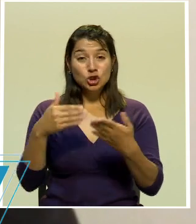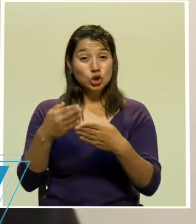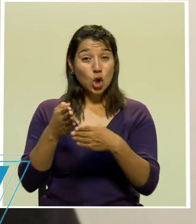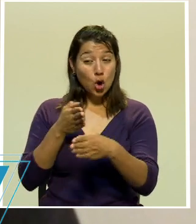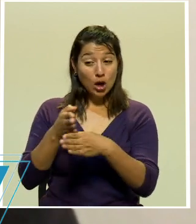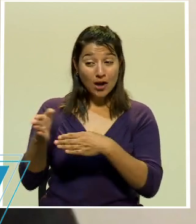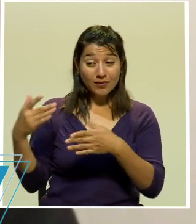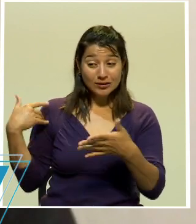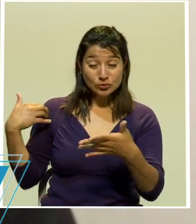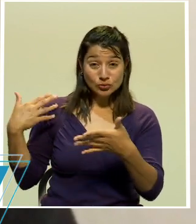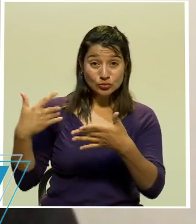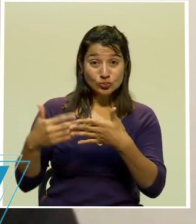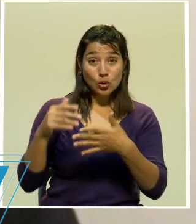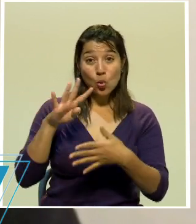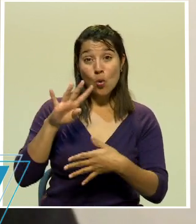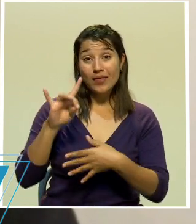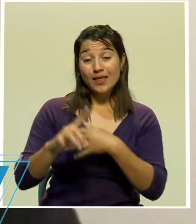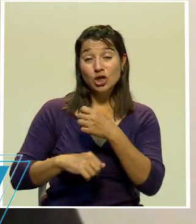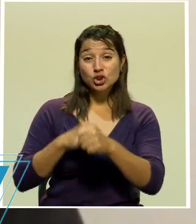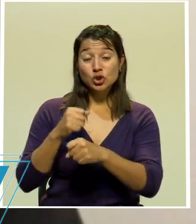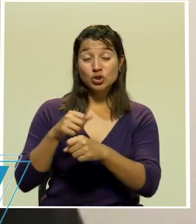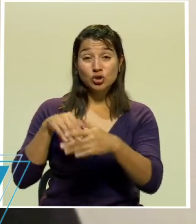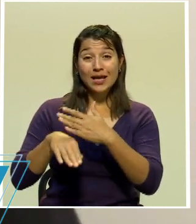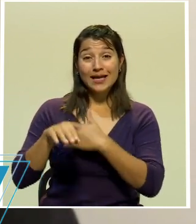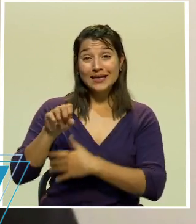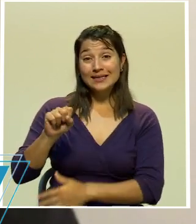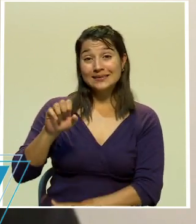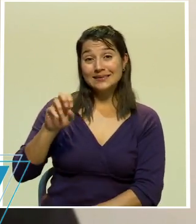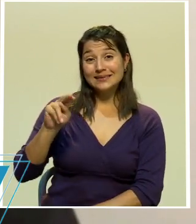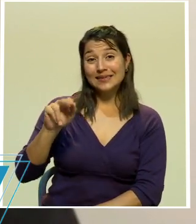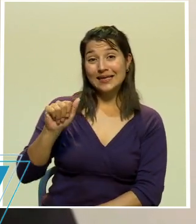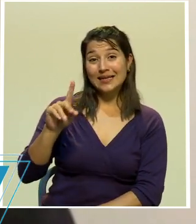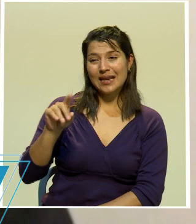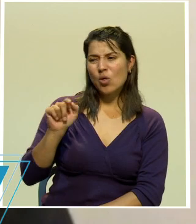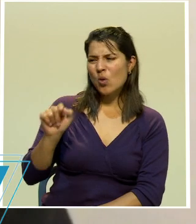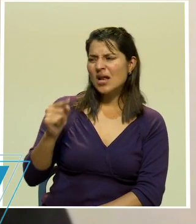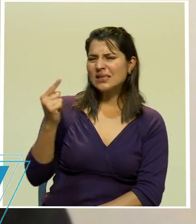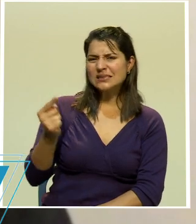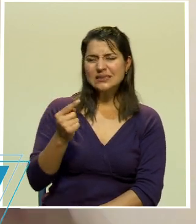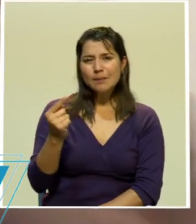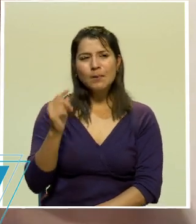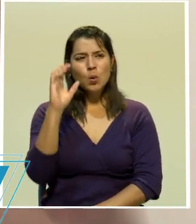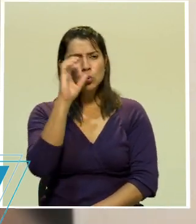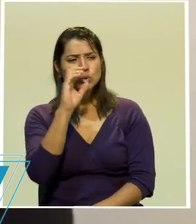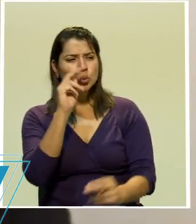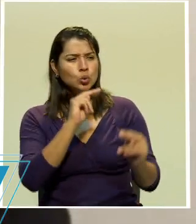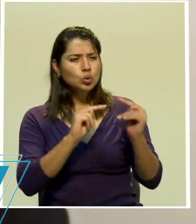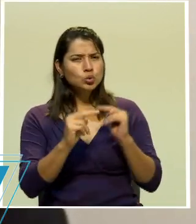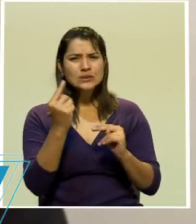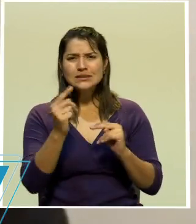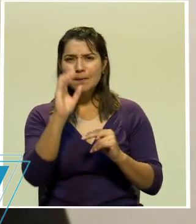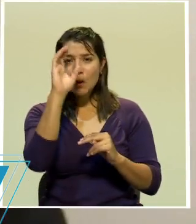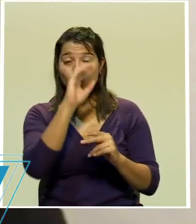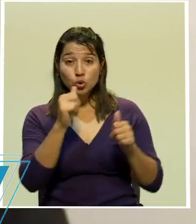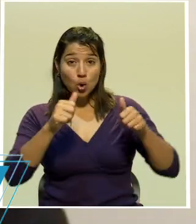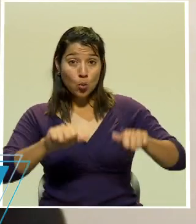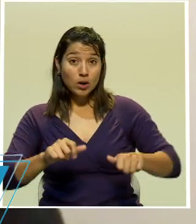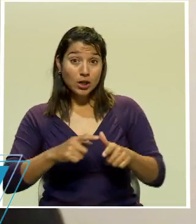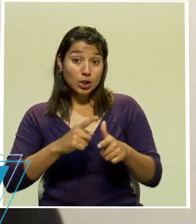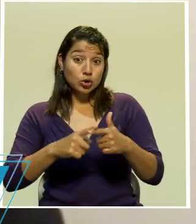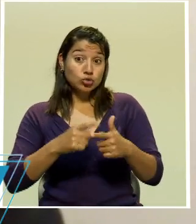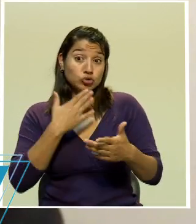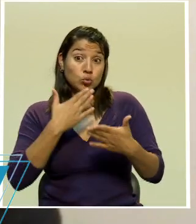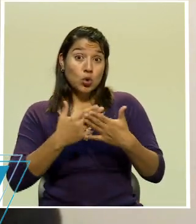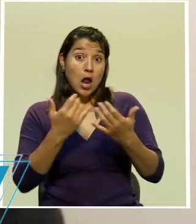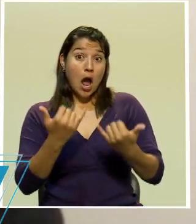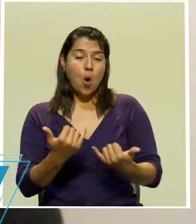sus 48 años en el Senado, él siempre fue un hombre conciliador, él siempre fue un hombre de llegar a acuerdos. Entonces, bueno, ahora va a tener la prueba